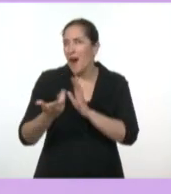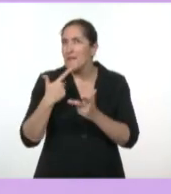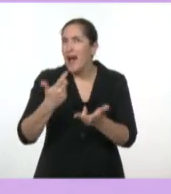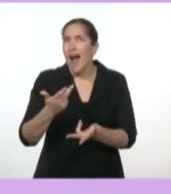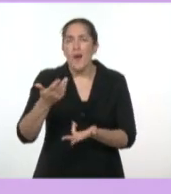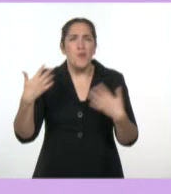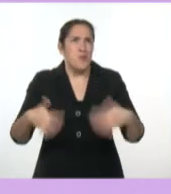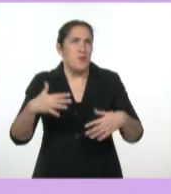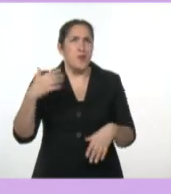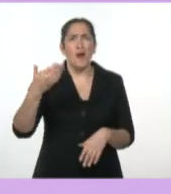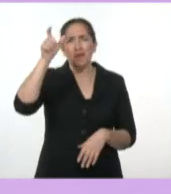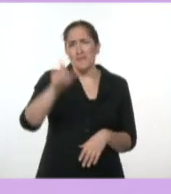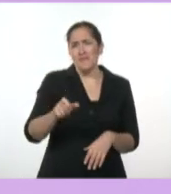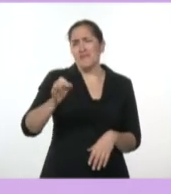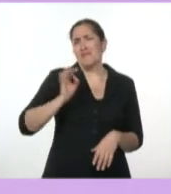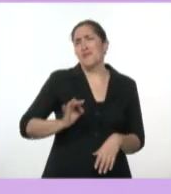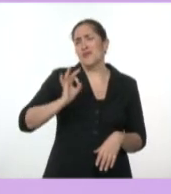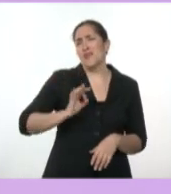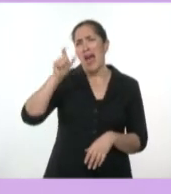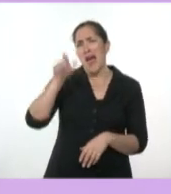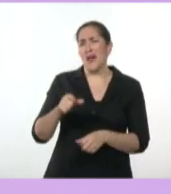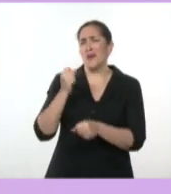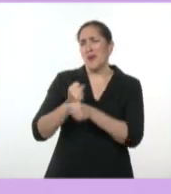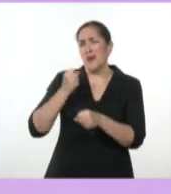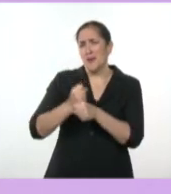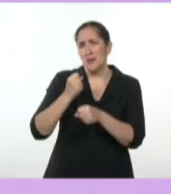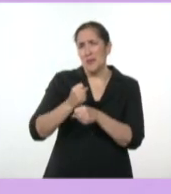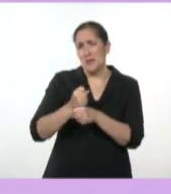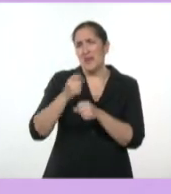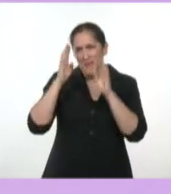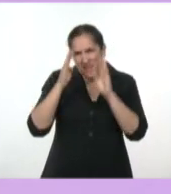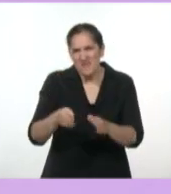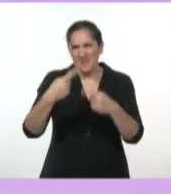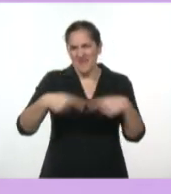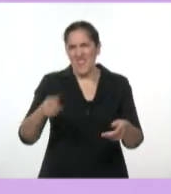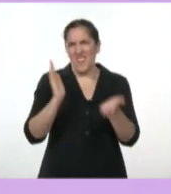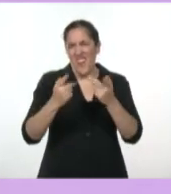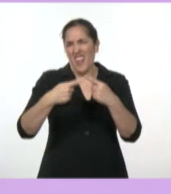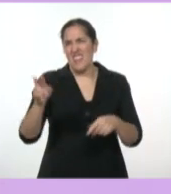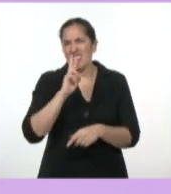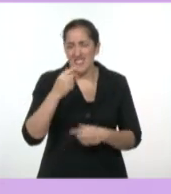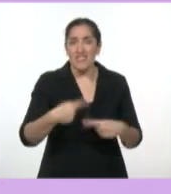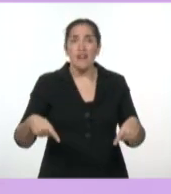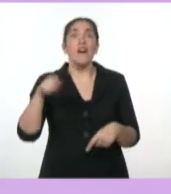hace muchísimos años trabaja con estos temas. Es una referente total. Ella es investigadora, socióloga, historiadora,